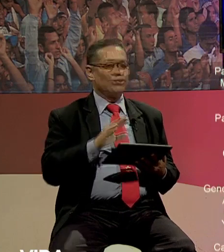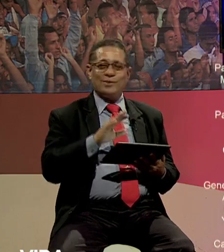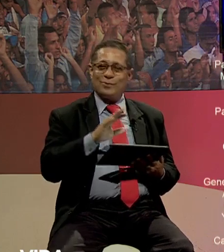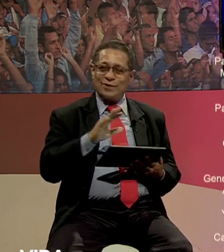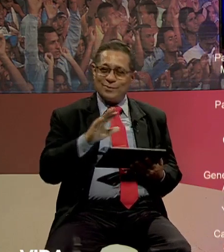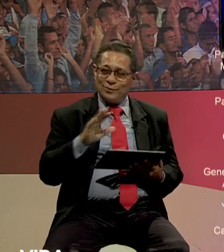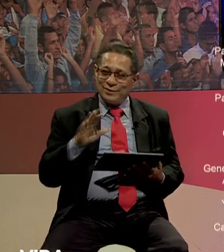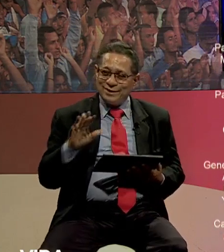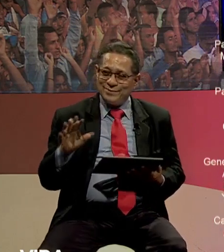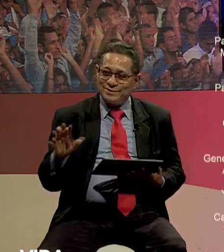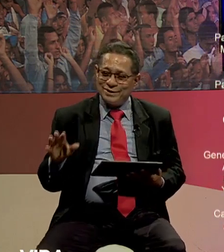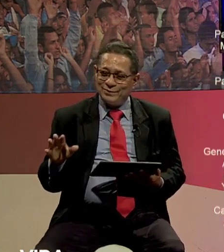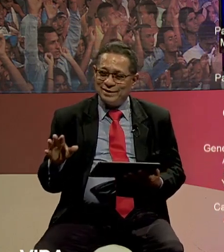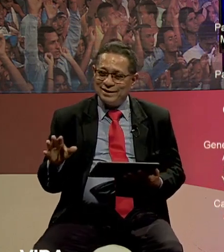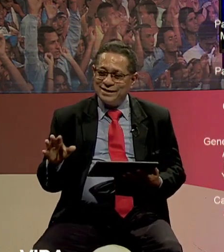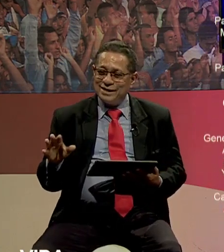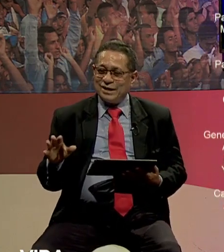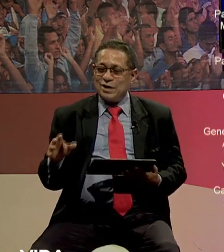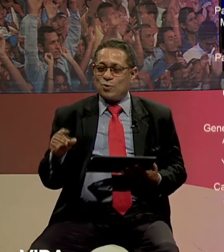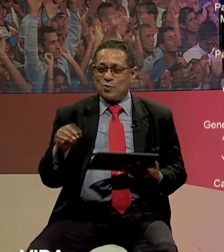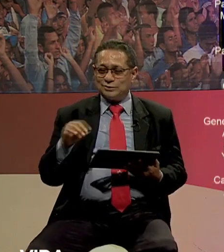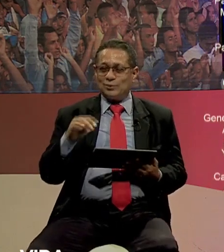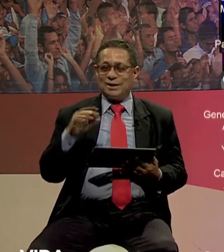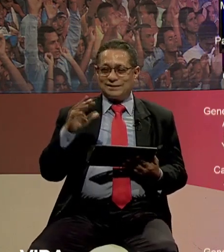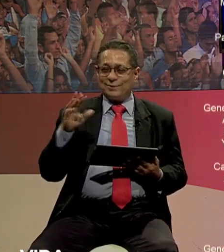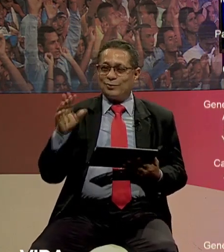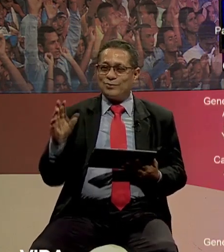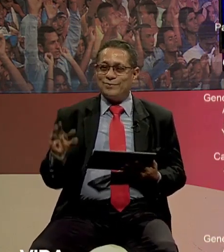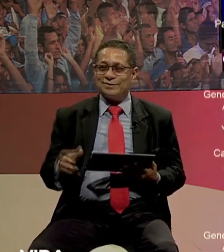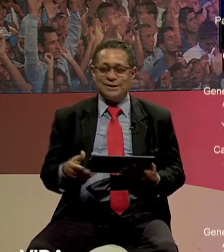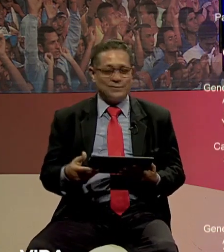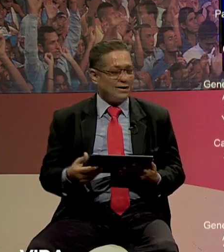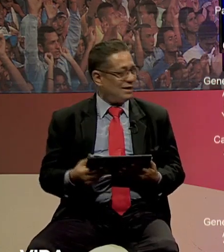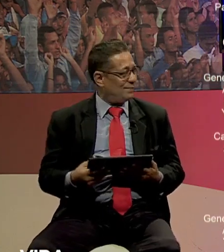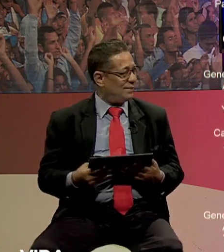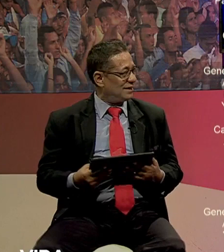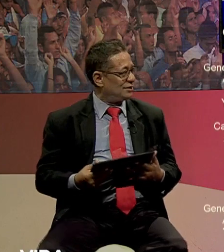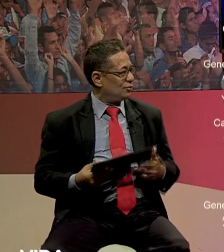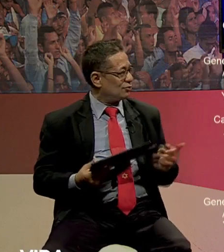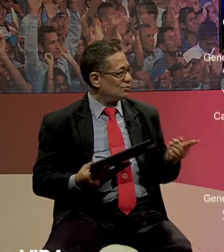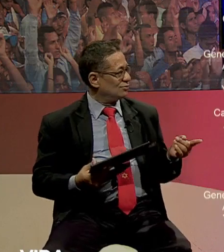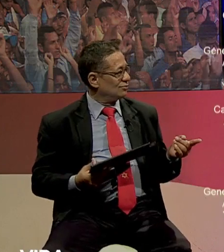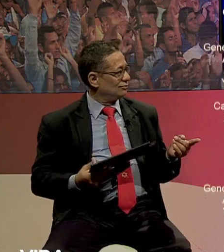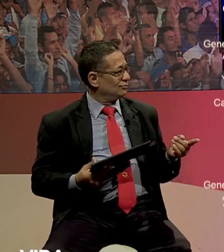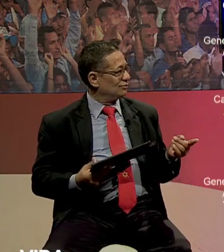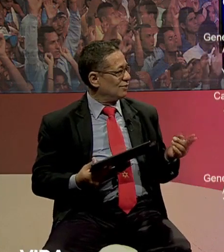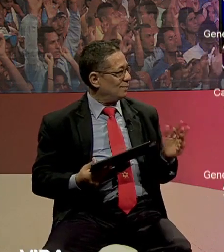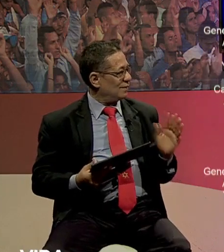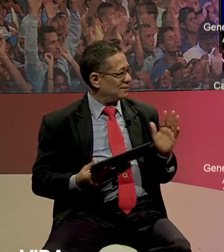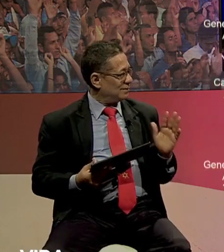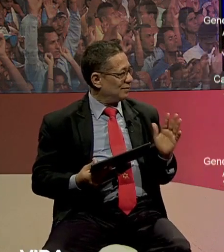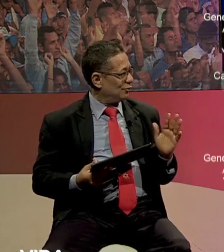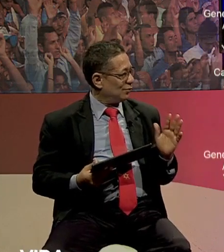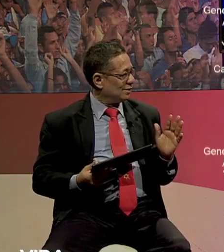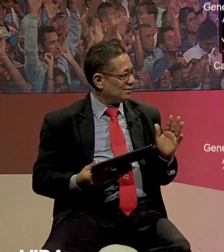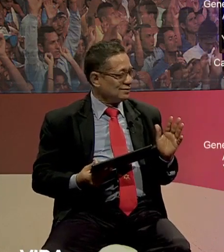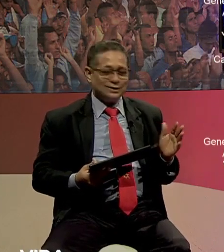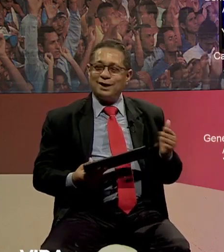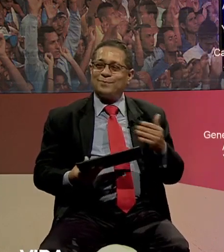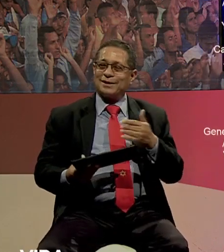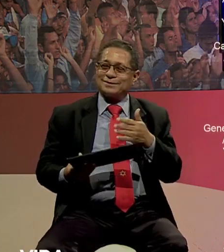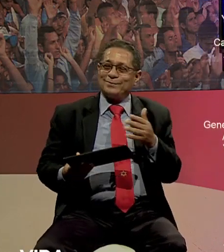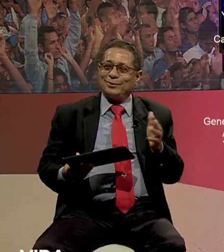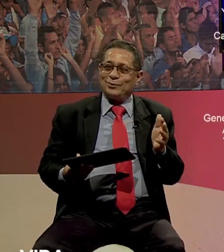dijo yo me voy a volver invisible y cuando él se volvió invisible apareci decimos nosotros dos aparecimos los dos